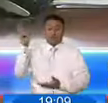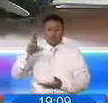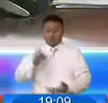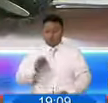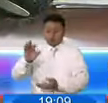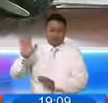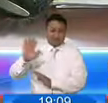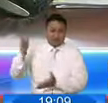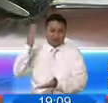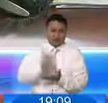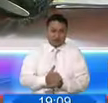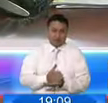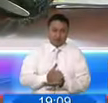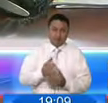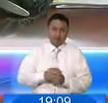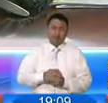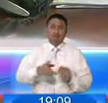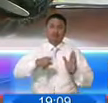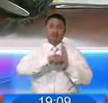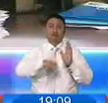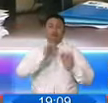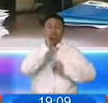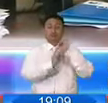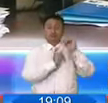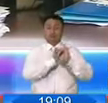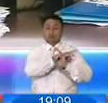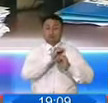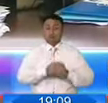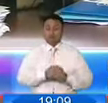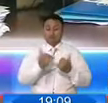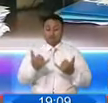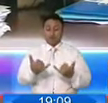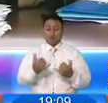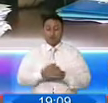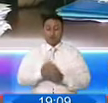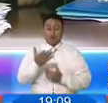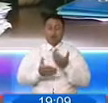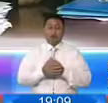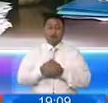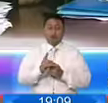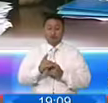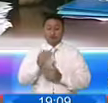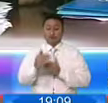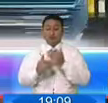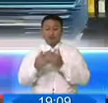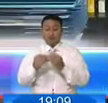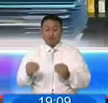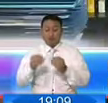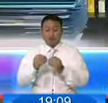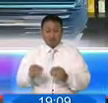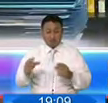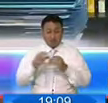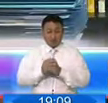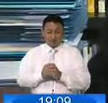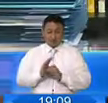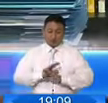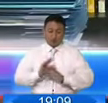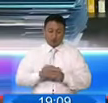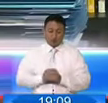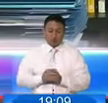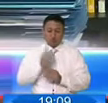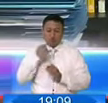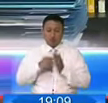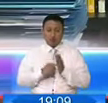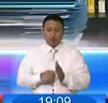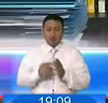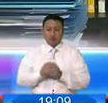para el internacionalista raúl salgado medida que podría impedir que el hecho llegue a mayores no podríamos hablar de ella de un